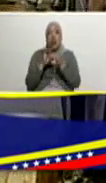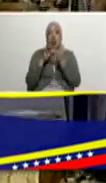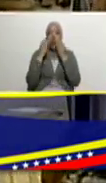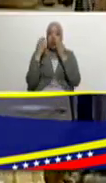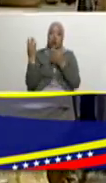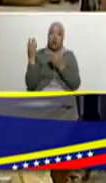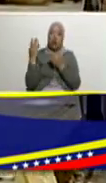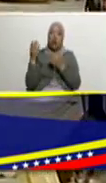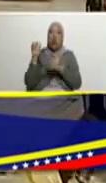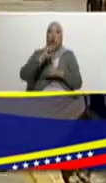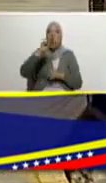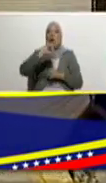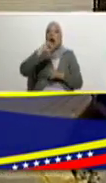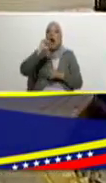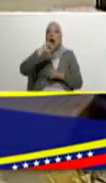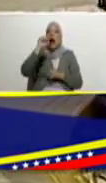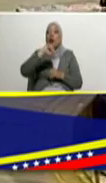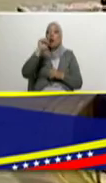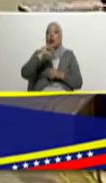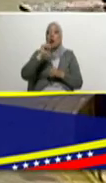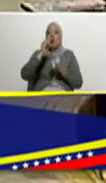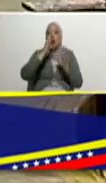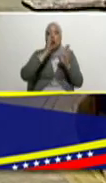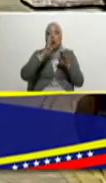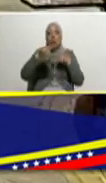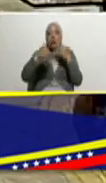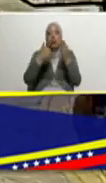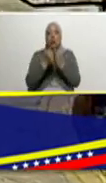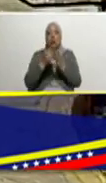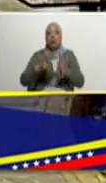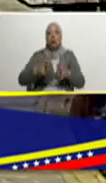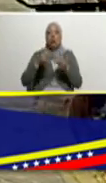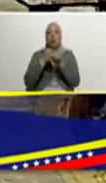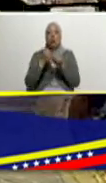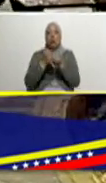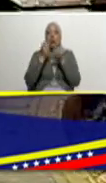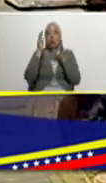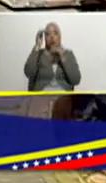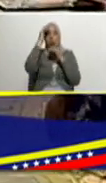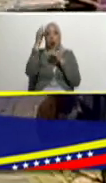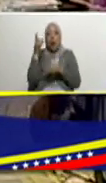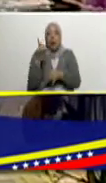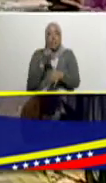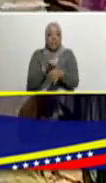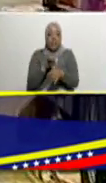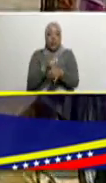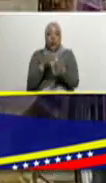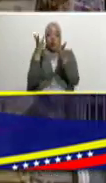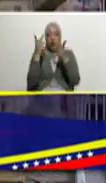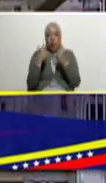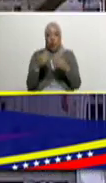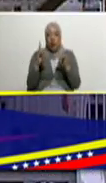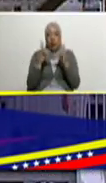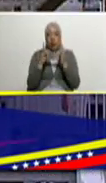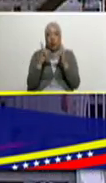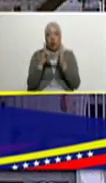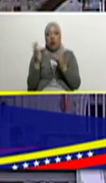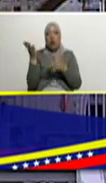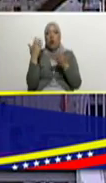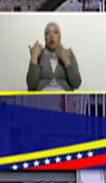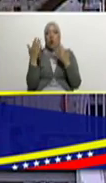móviles son vehículos que han sido adaptados para poder garantizar la atención médica. Cuentan con camillas,